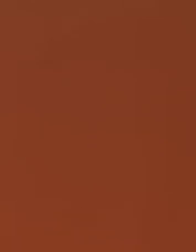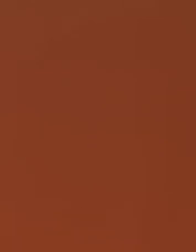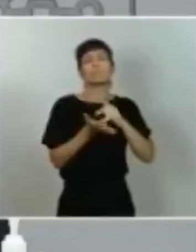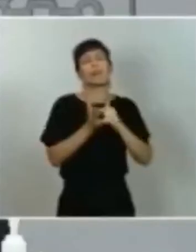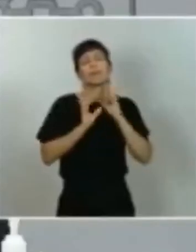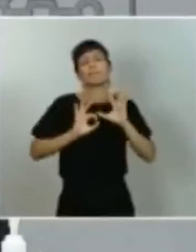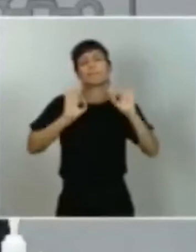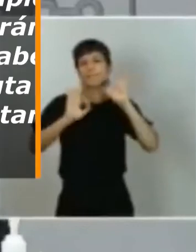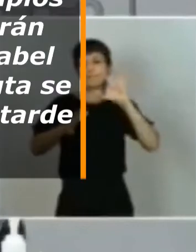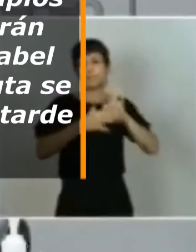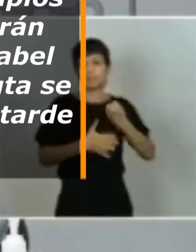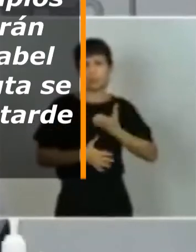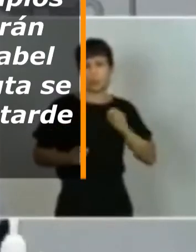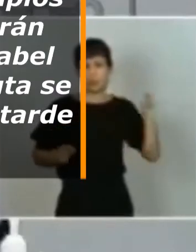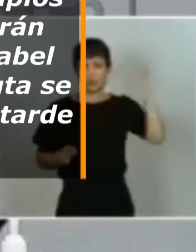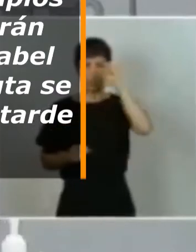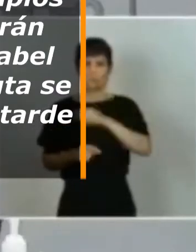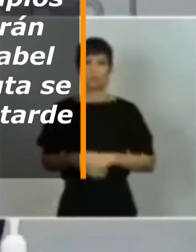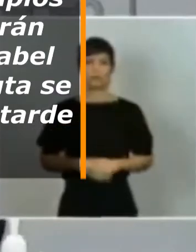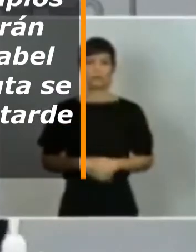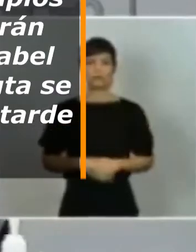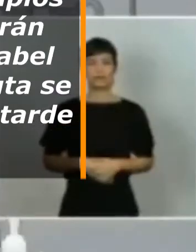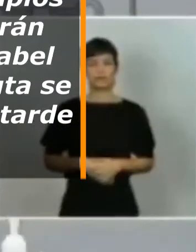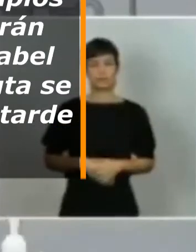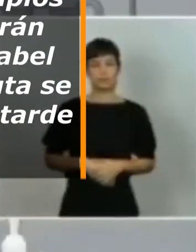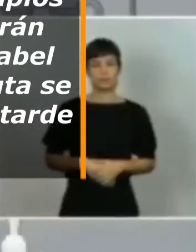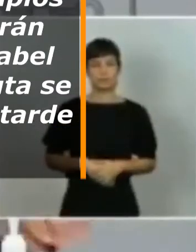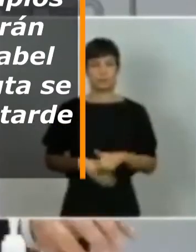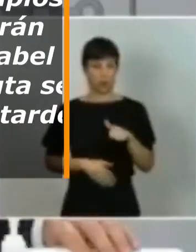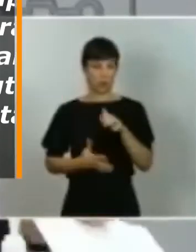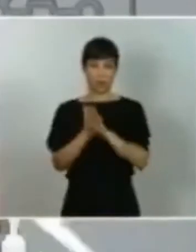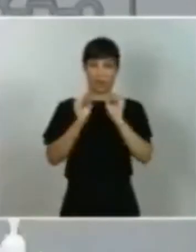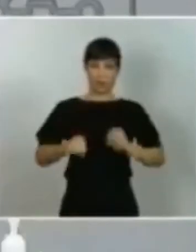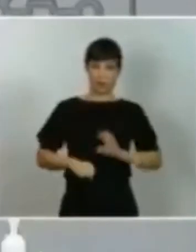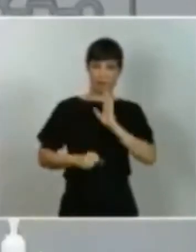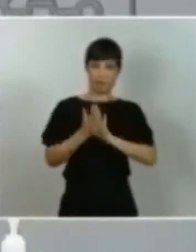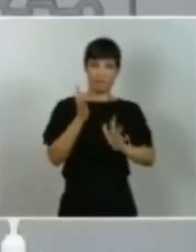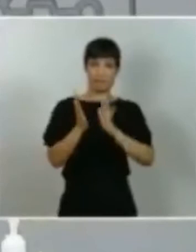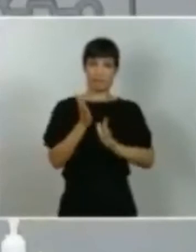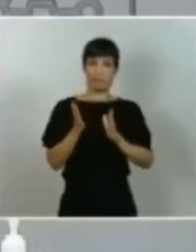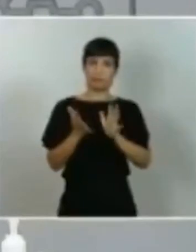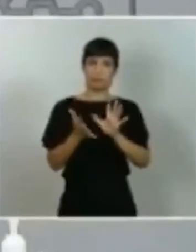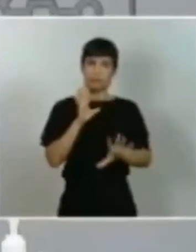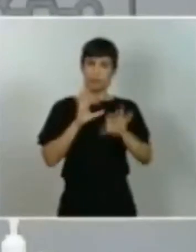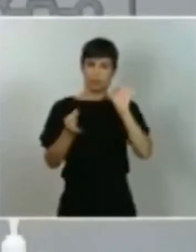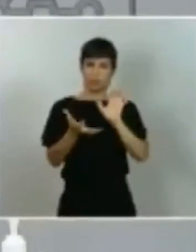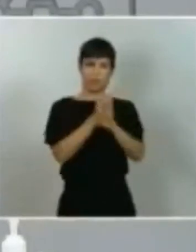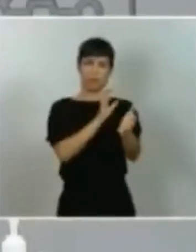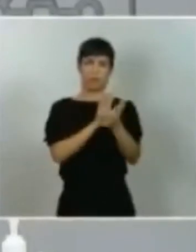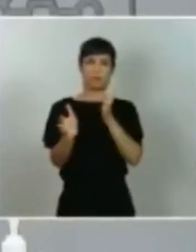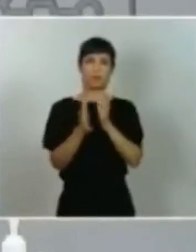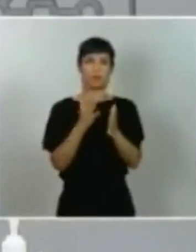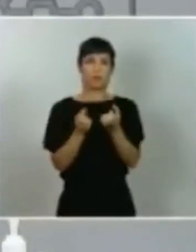asistencial. Es lo que hemos acordado hoy, una decisión, insisto, colegiada que, según los datos de que disponemos,